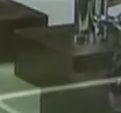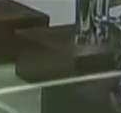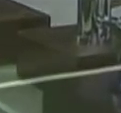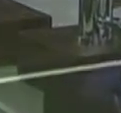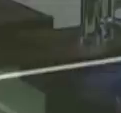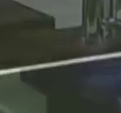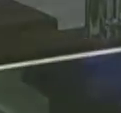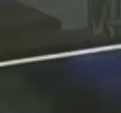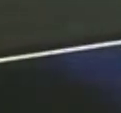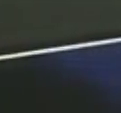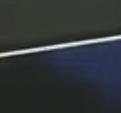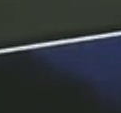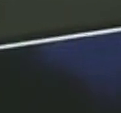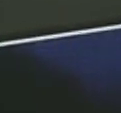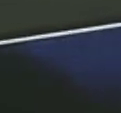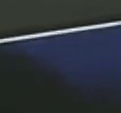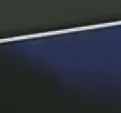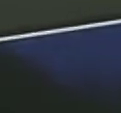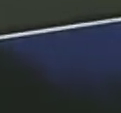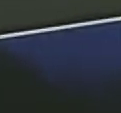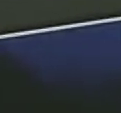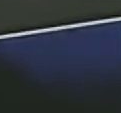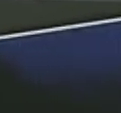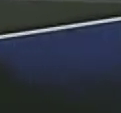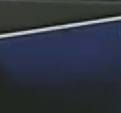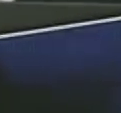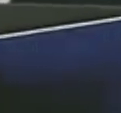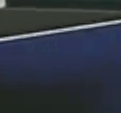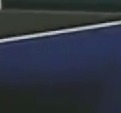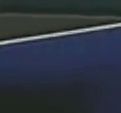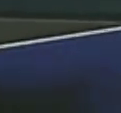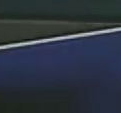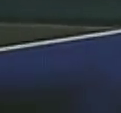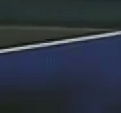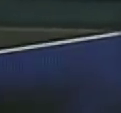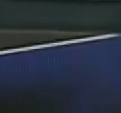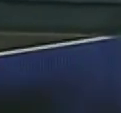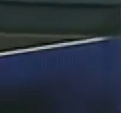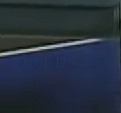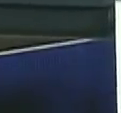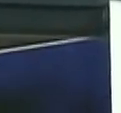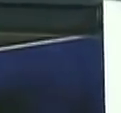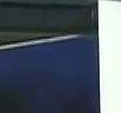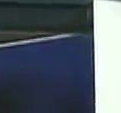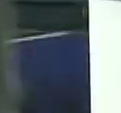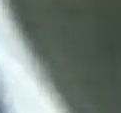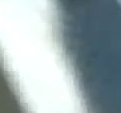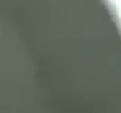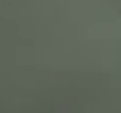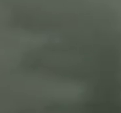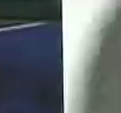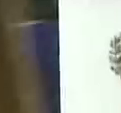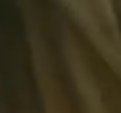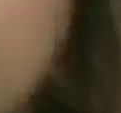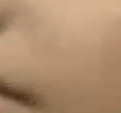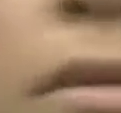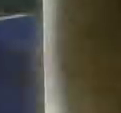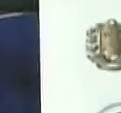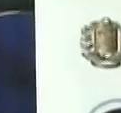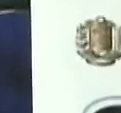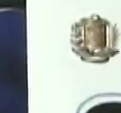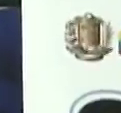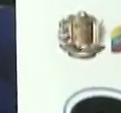comienza esta inversión destinada a los pequeños ahorristas, las ventas para el público